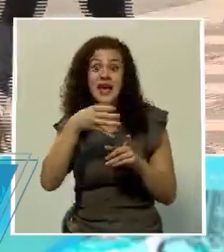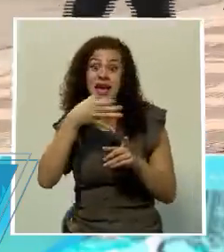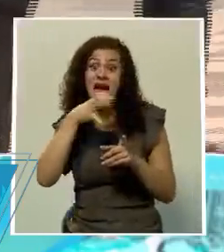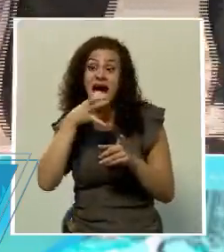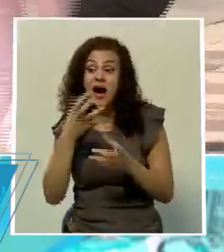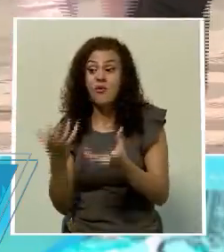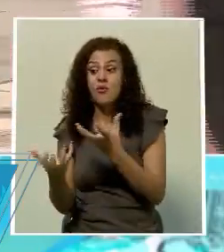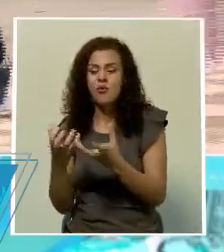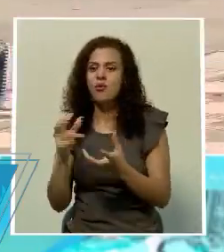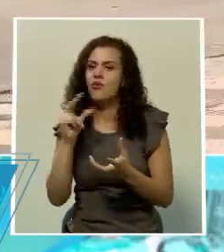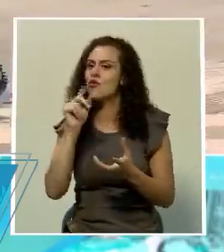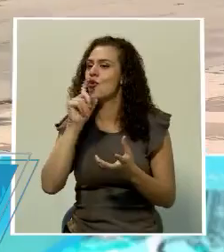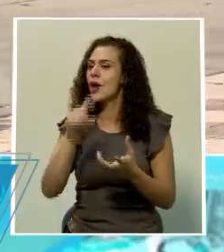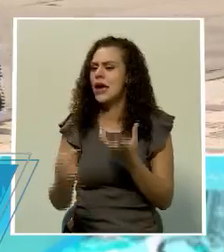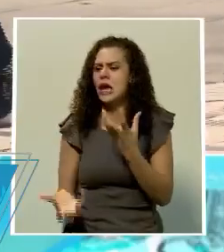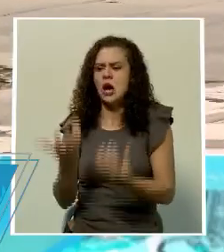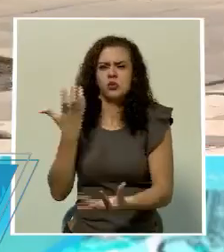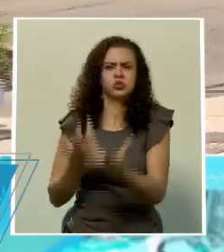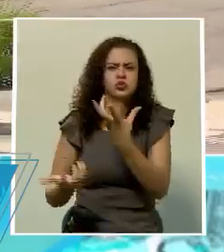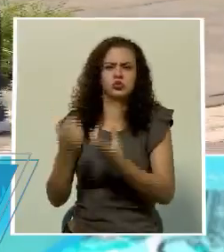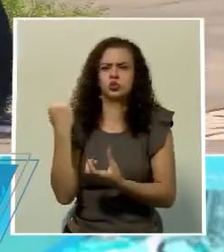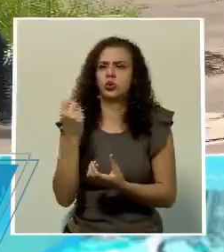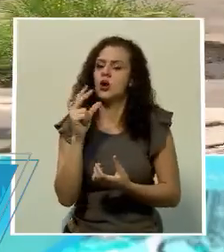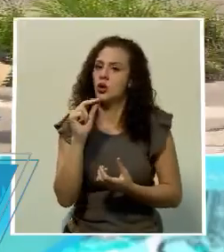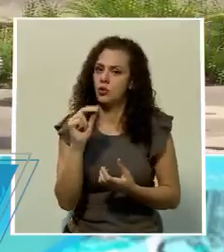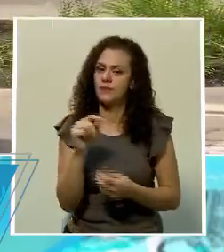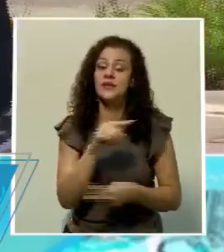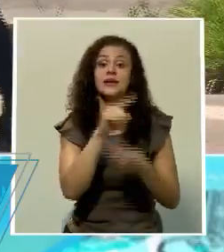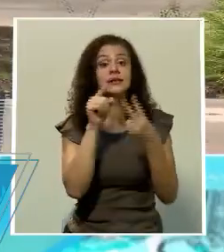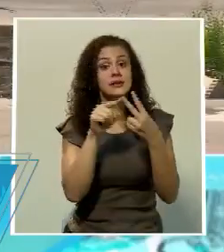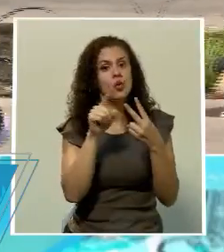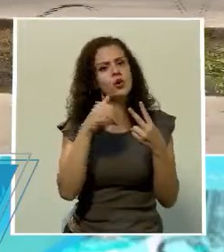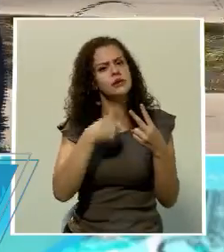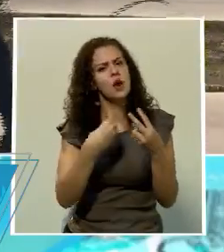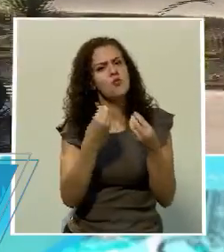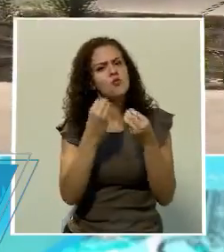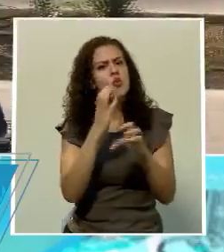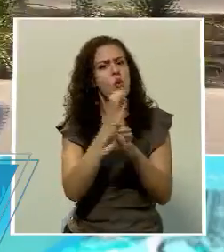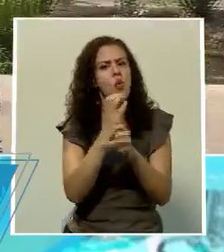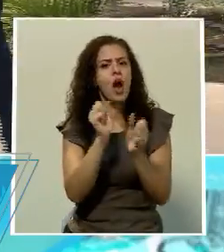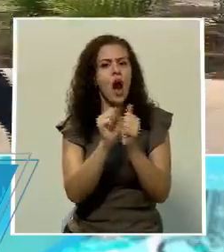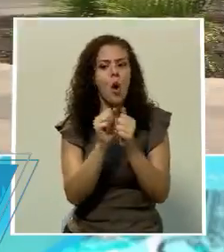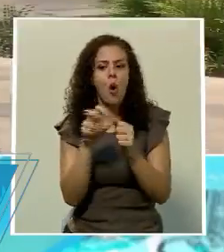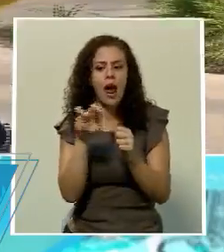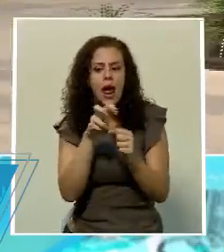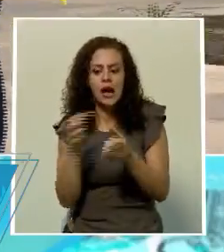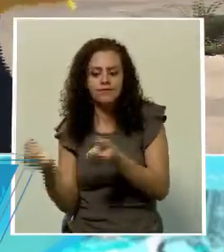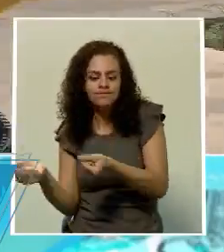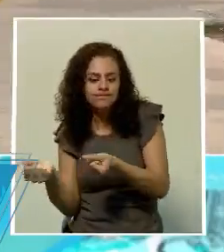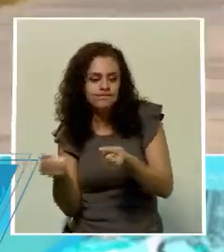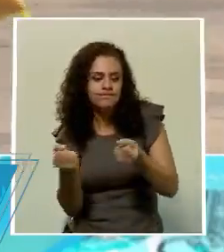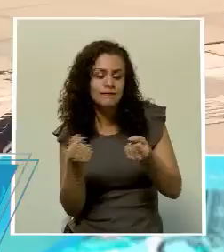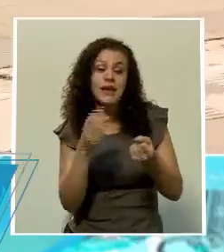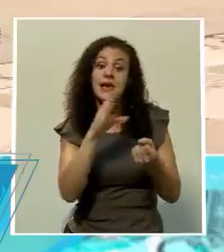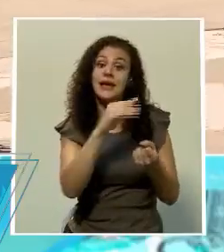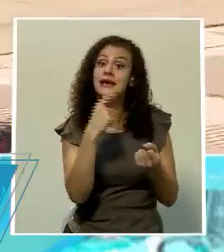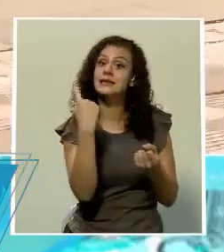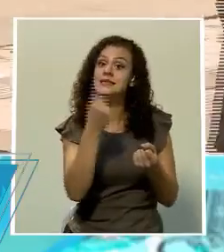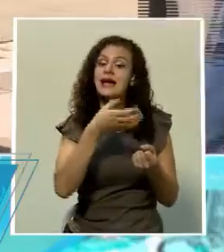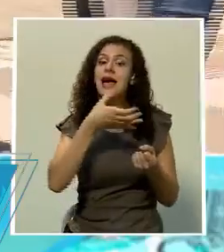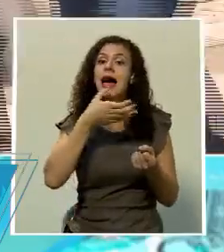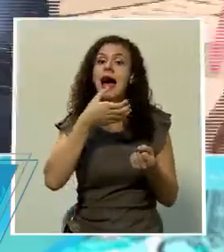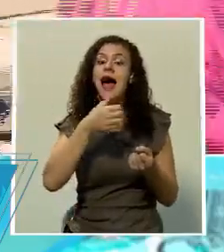agua, en primer lugar, no debe ser hirviendo. En segundo lugar, hay que tener muchísimo cuidado con el transporte y vertir siempre